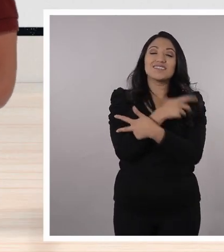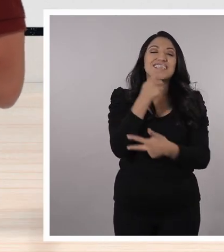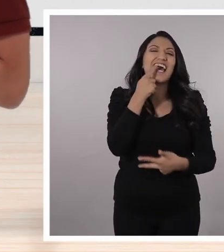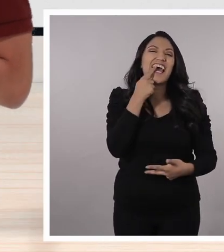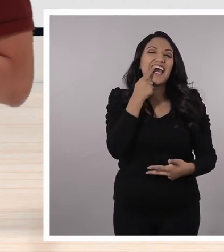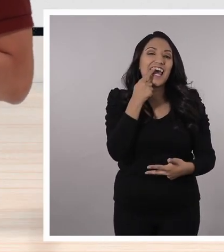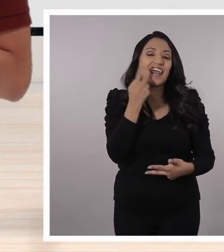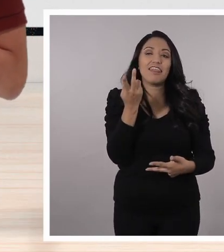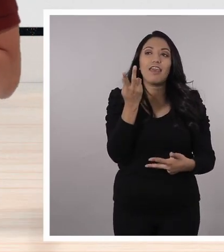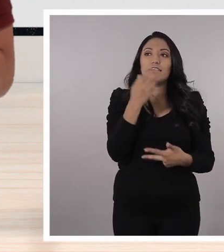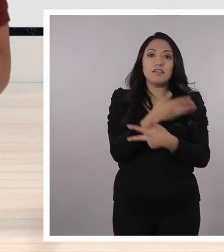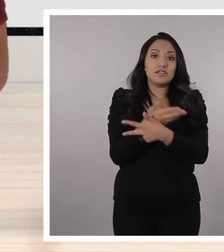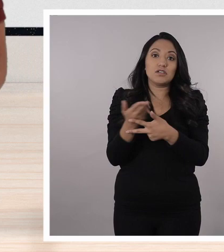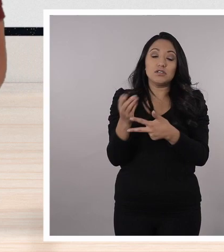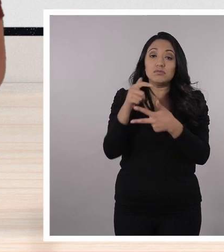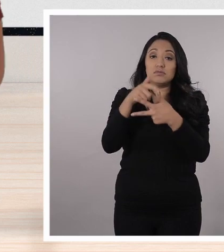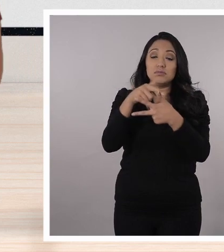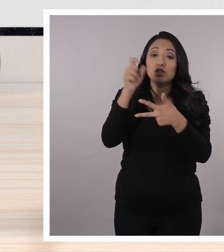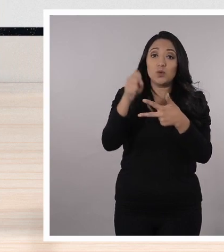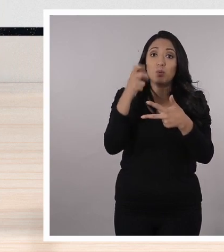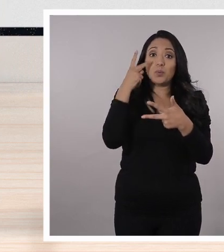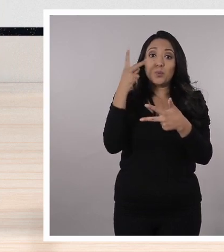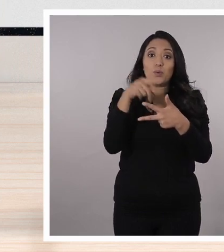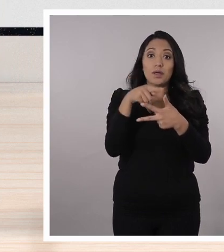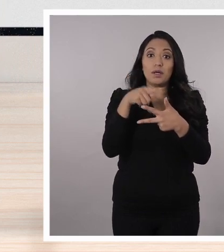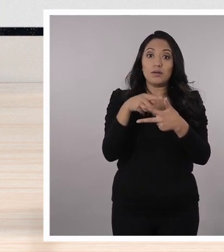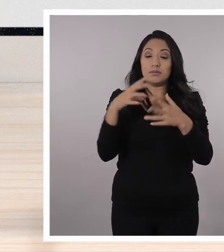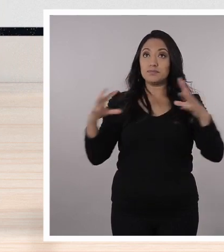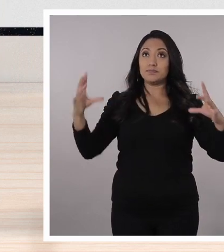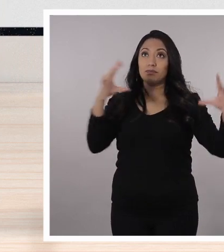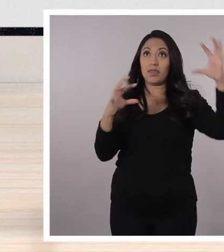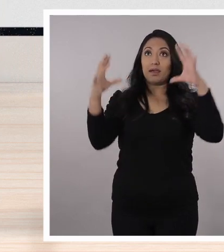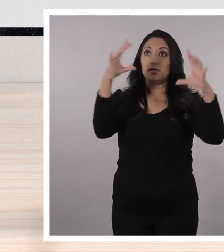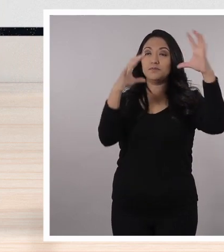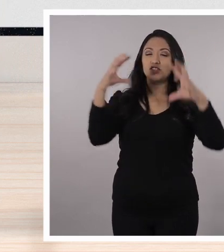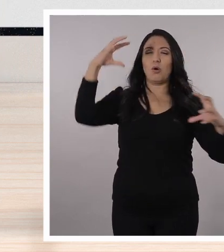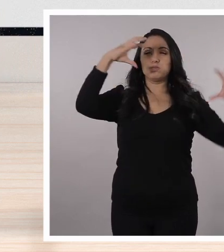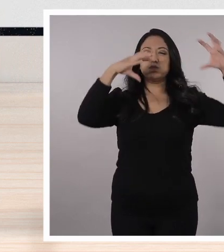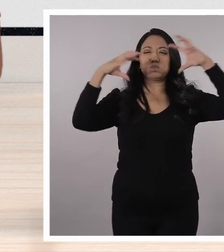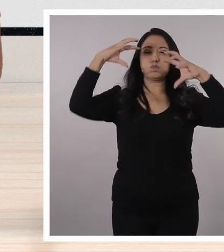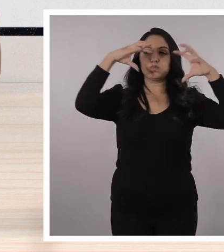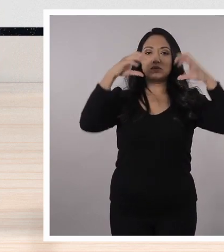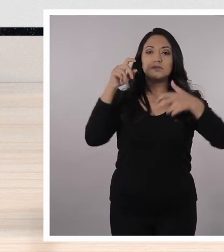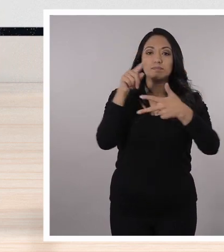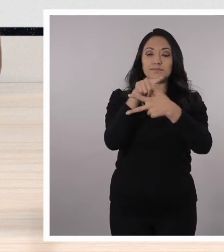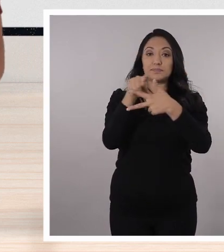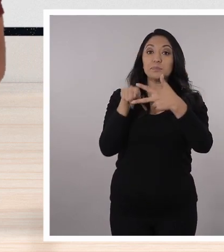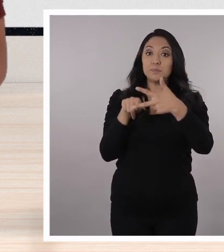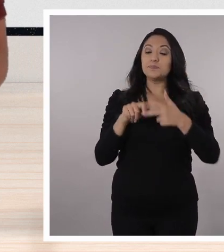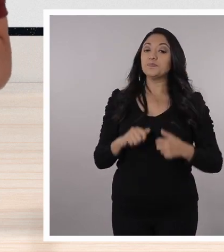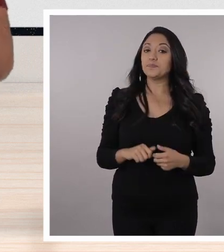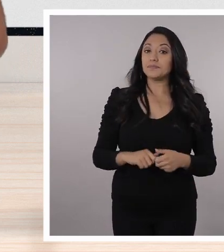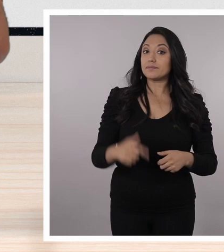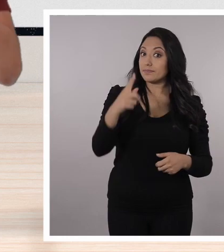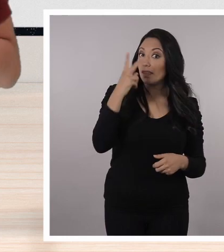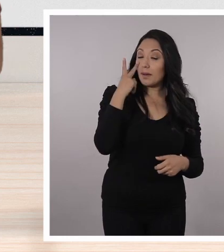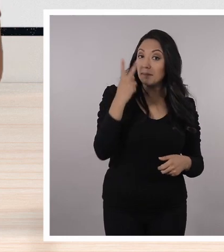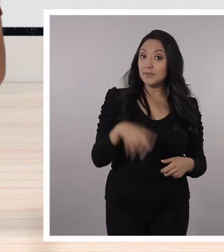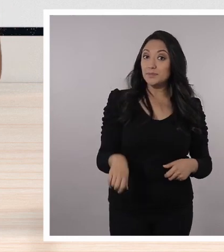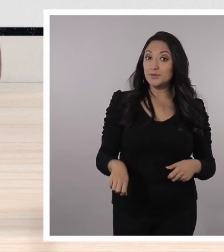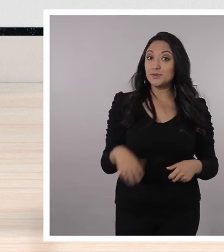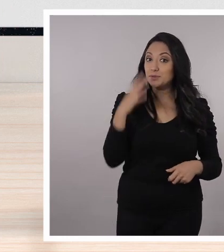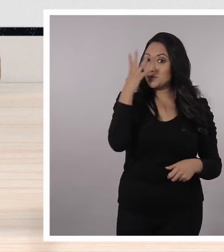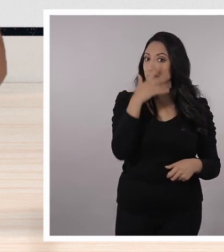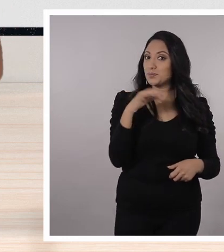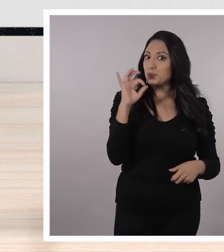huesos. Claro, como los huesos de los dinosaurios con los que se pudo reconstruir todo el esqueleto, ¿no? Exacto, ¿se acuerdan que vimos